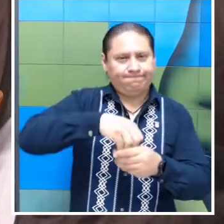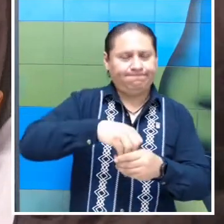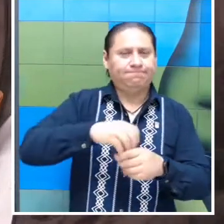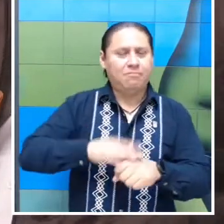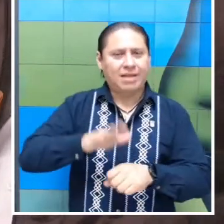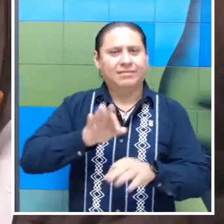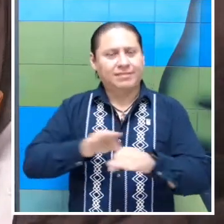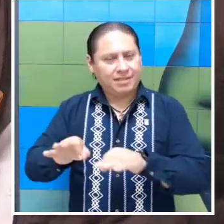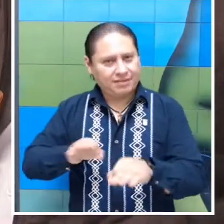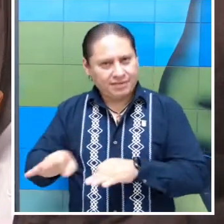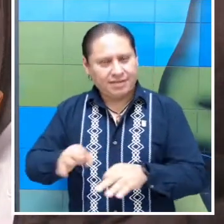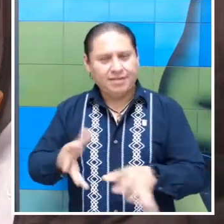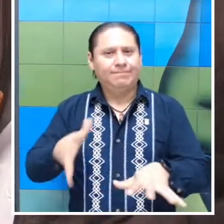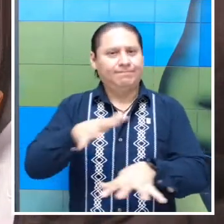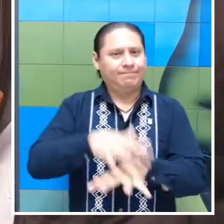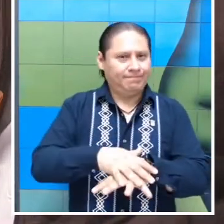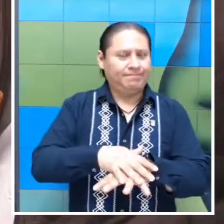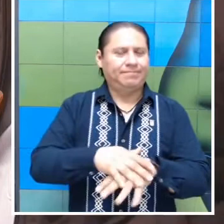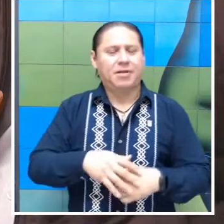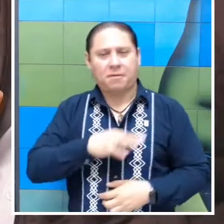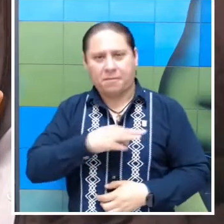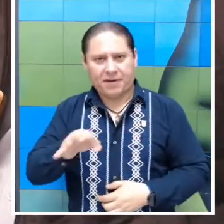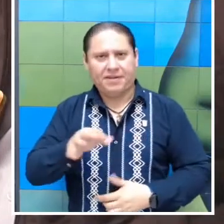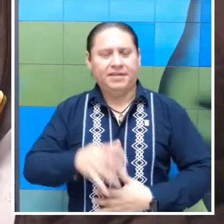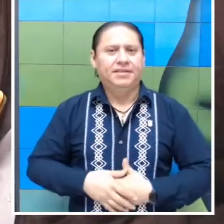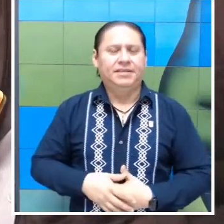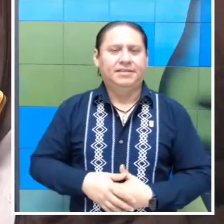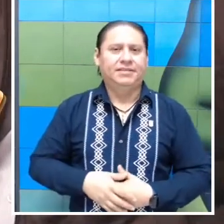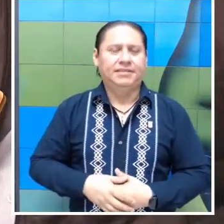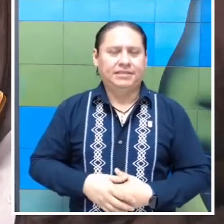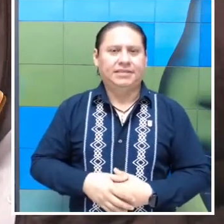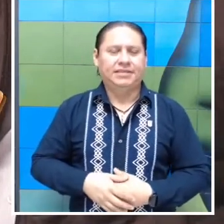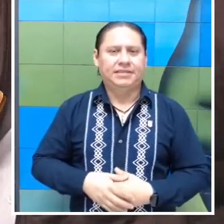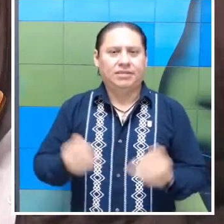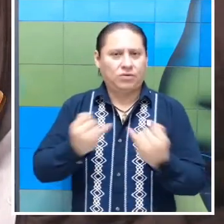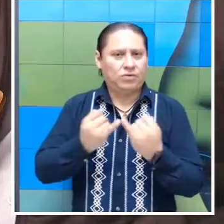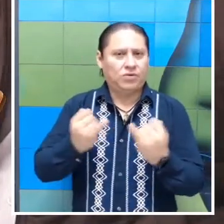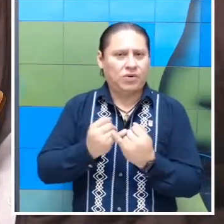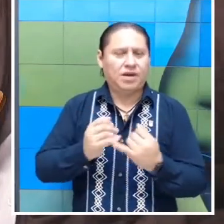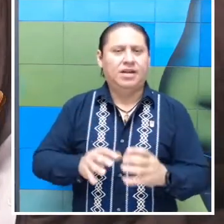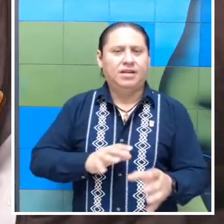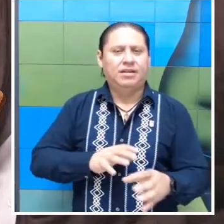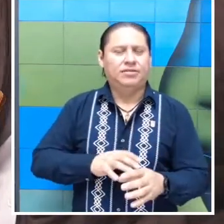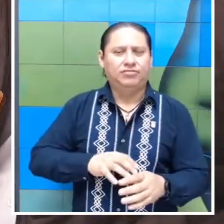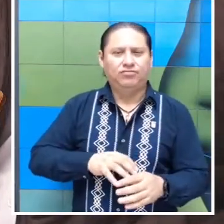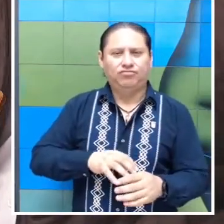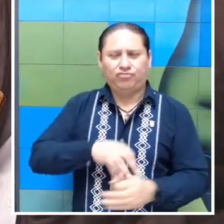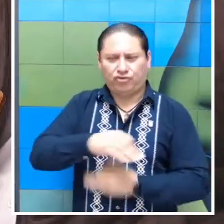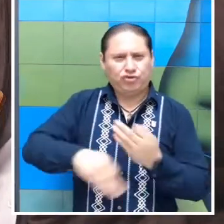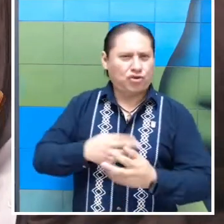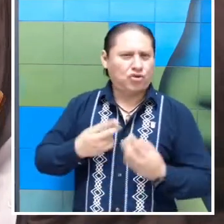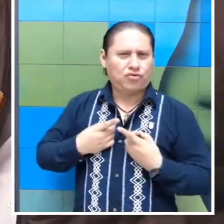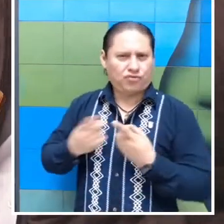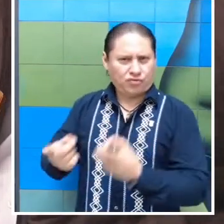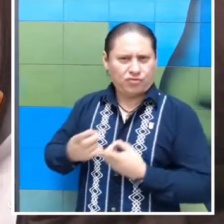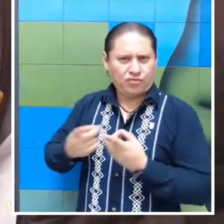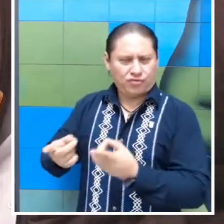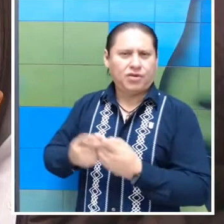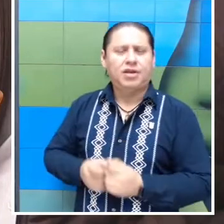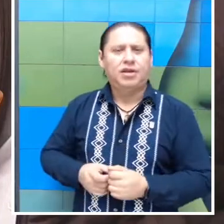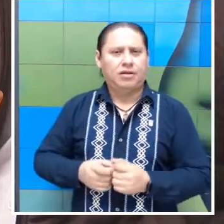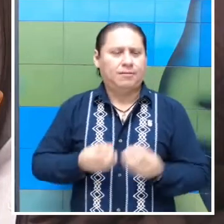poder trabajar y apoyarlos en la medida de las posibilidades. Entonces será también toda esta donación destinada